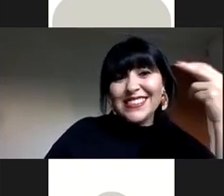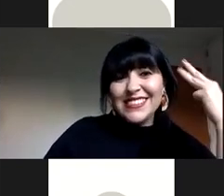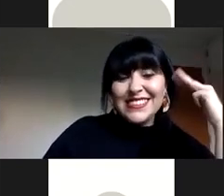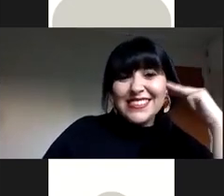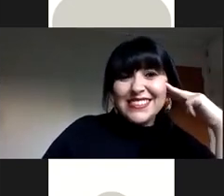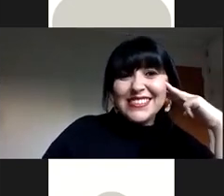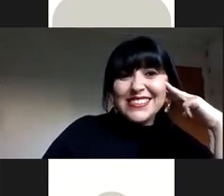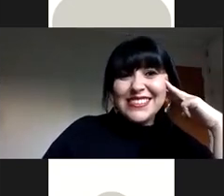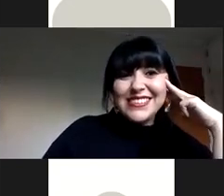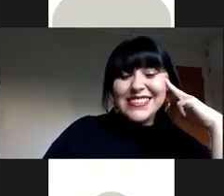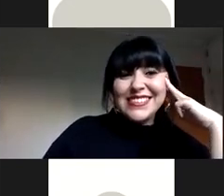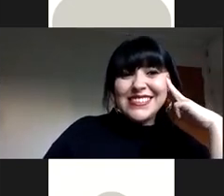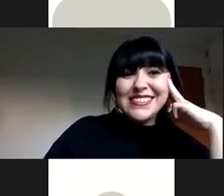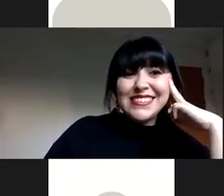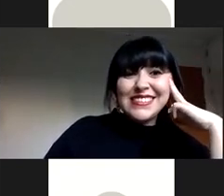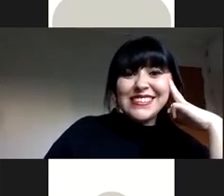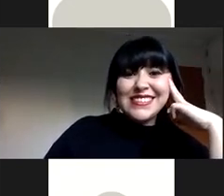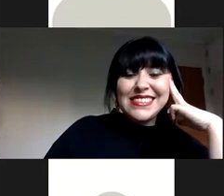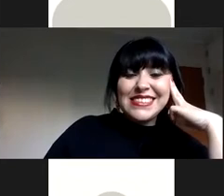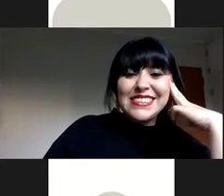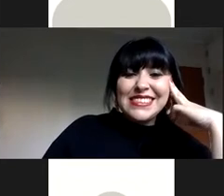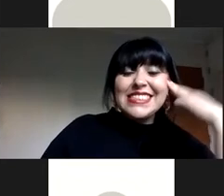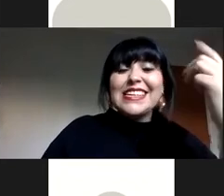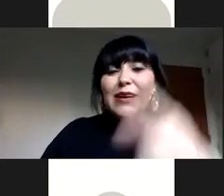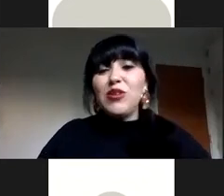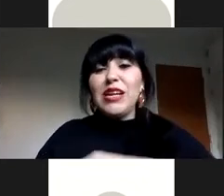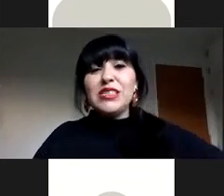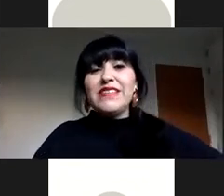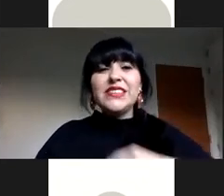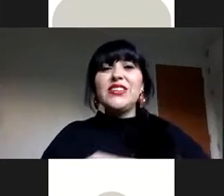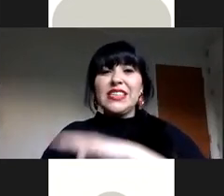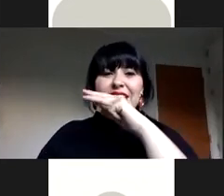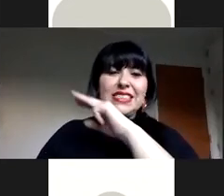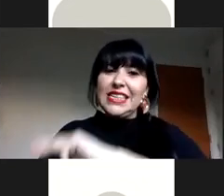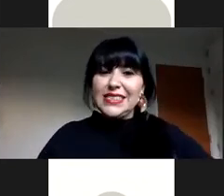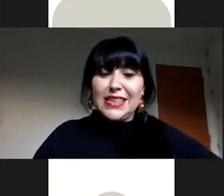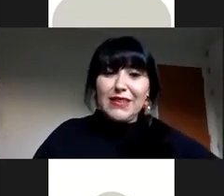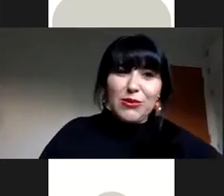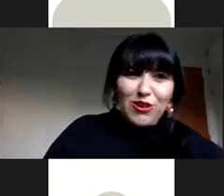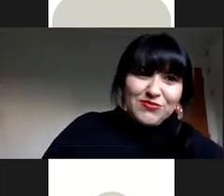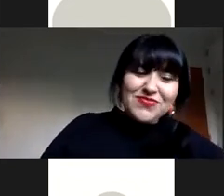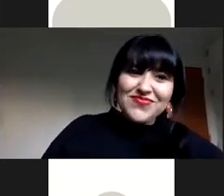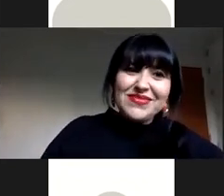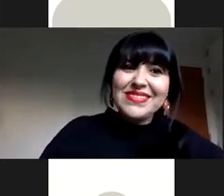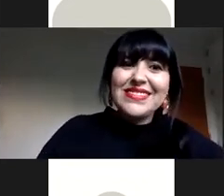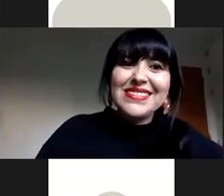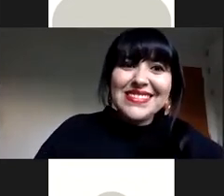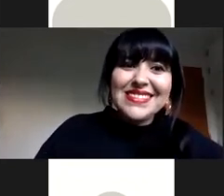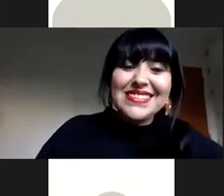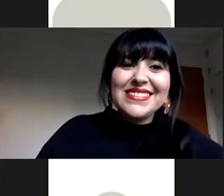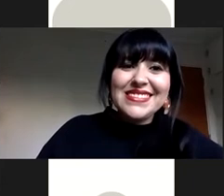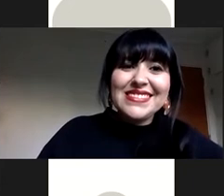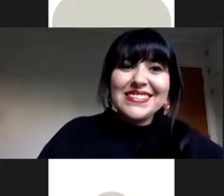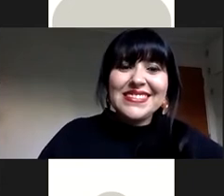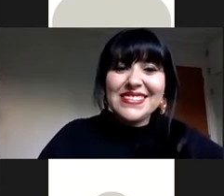drogas como una forma de expresar el enojo y el malestar social. Cambio en las motivaciones, excelente, vamos. Sí, también nos